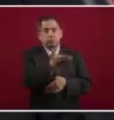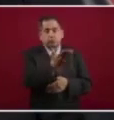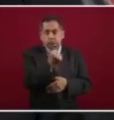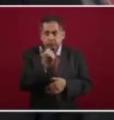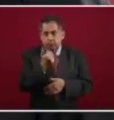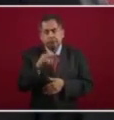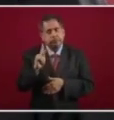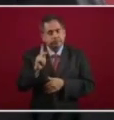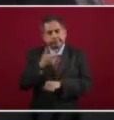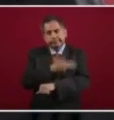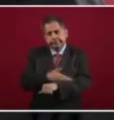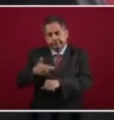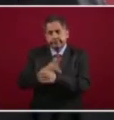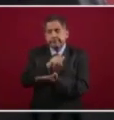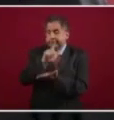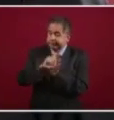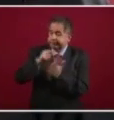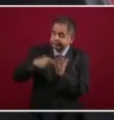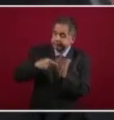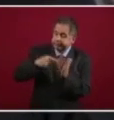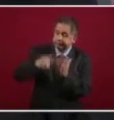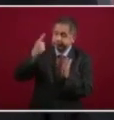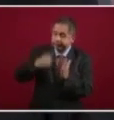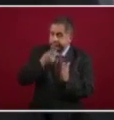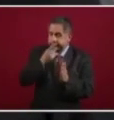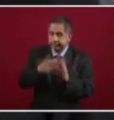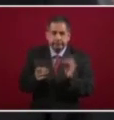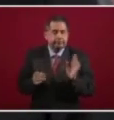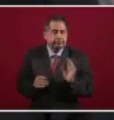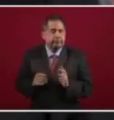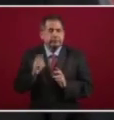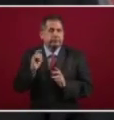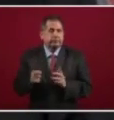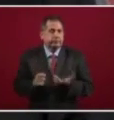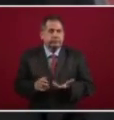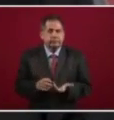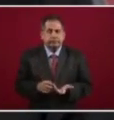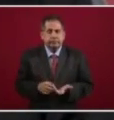es un procedimiento legal. O sea, no es